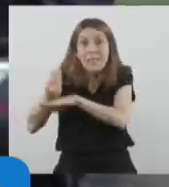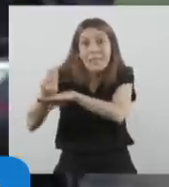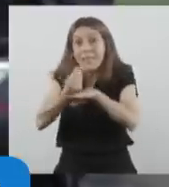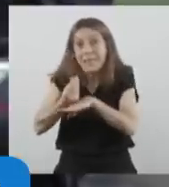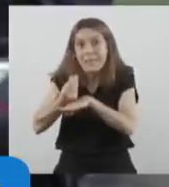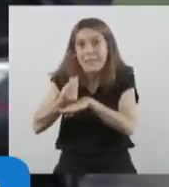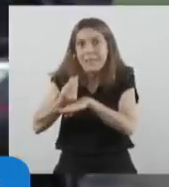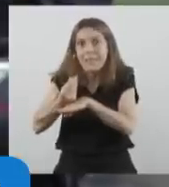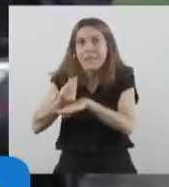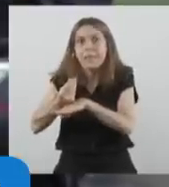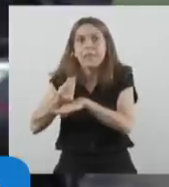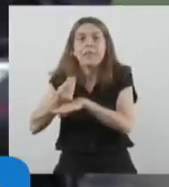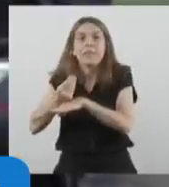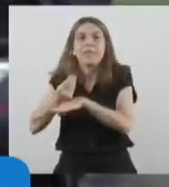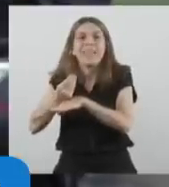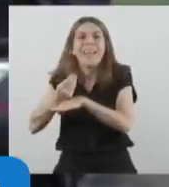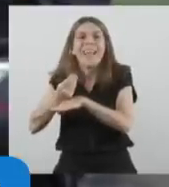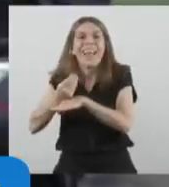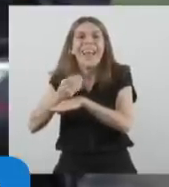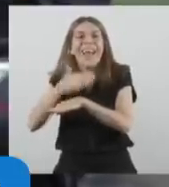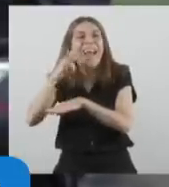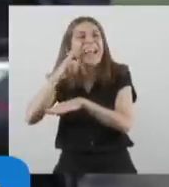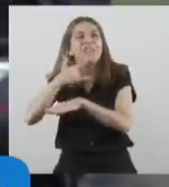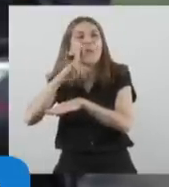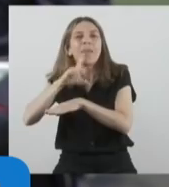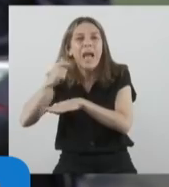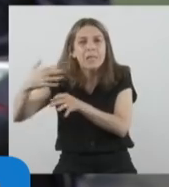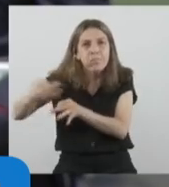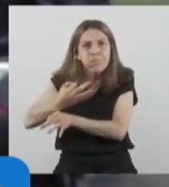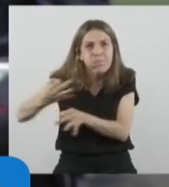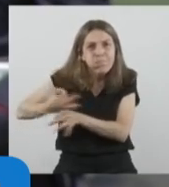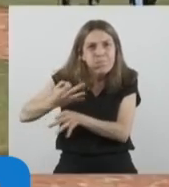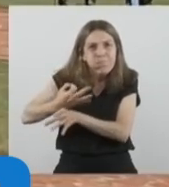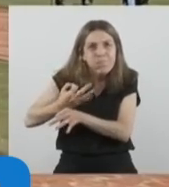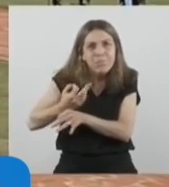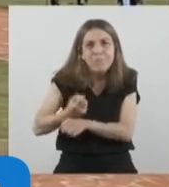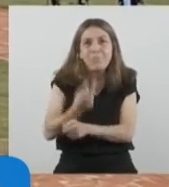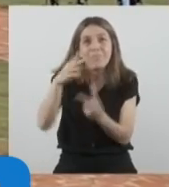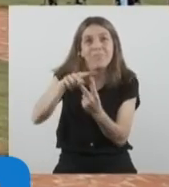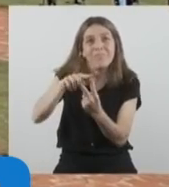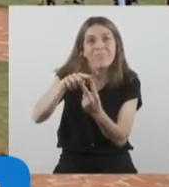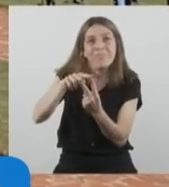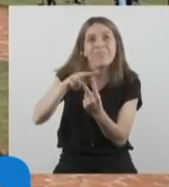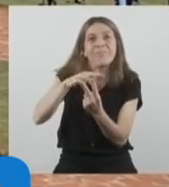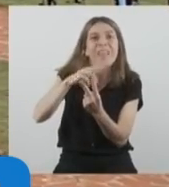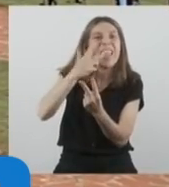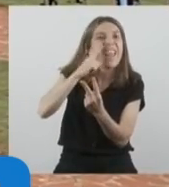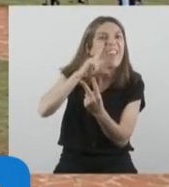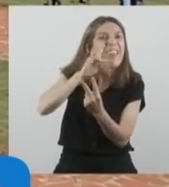habían educado a los dos primeros emancipadores de méxico hidalgo y morelos